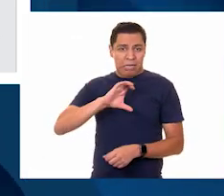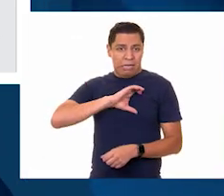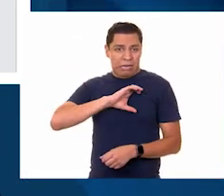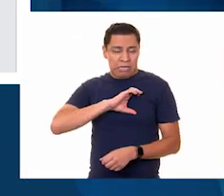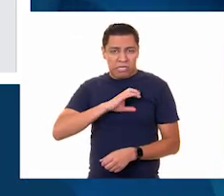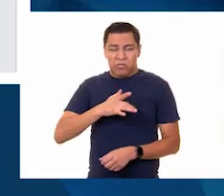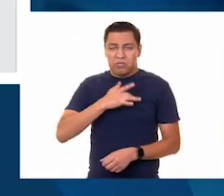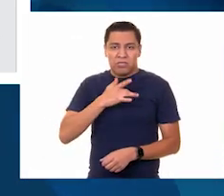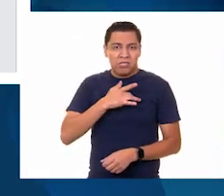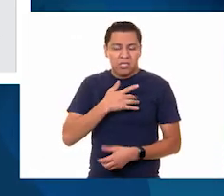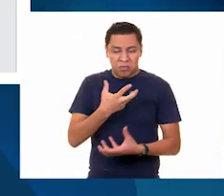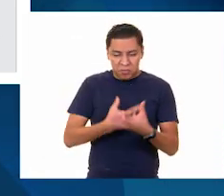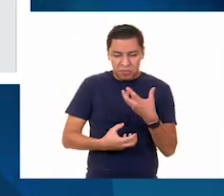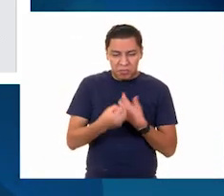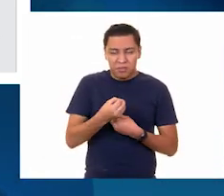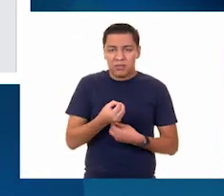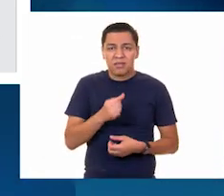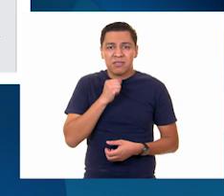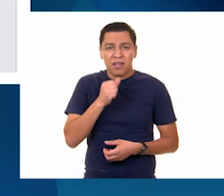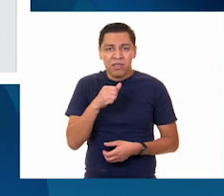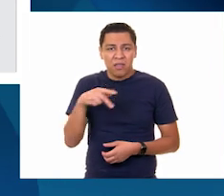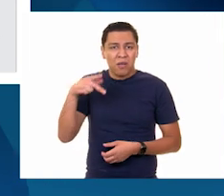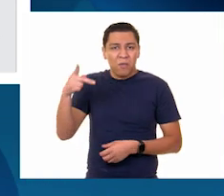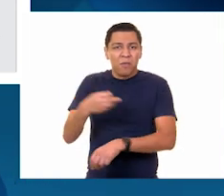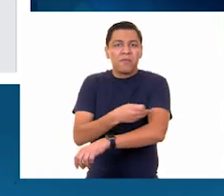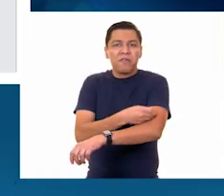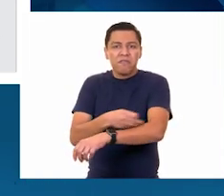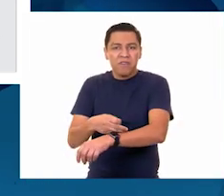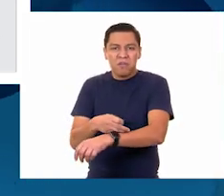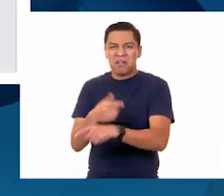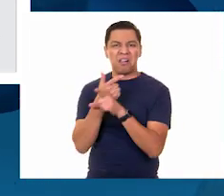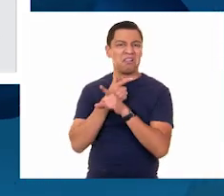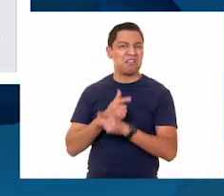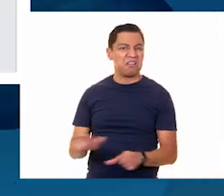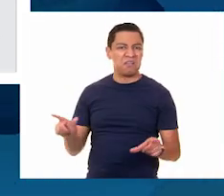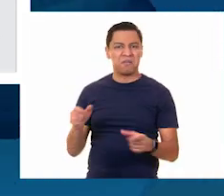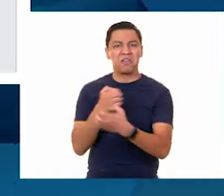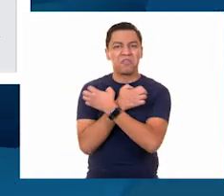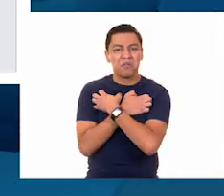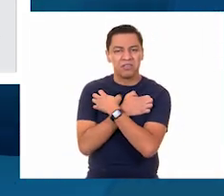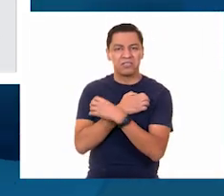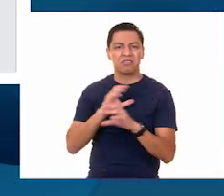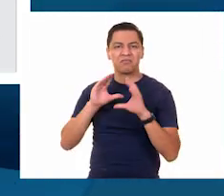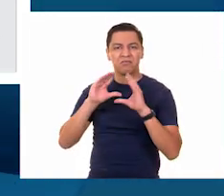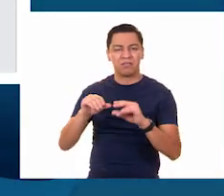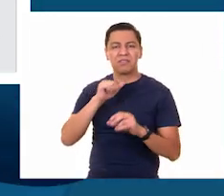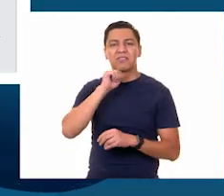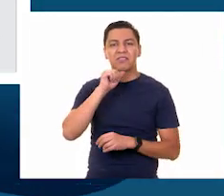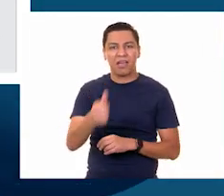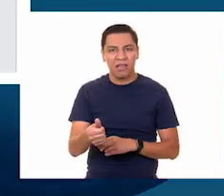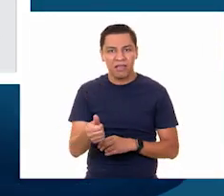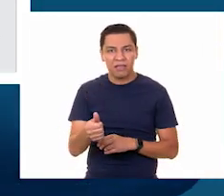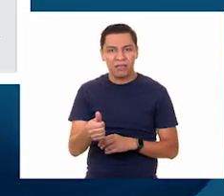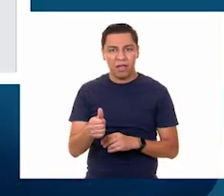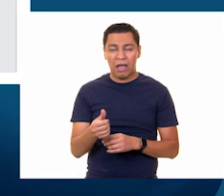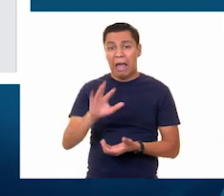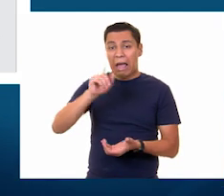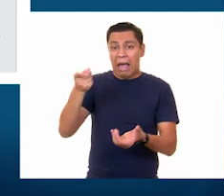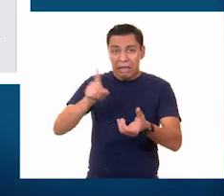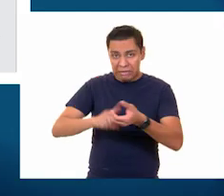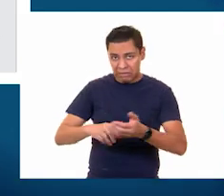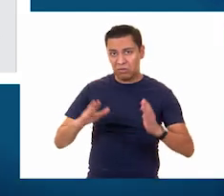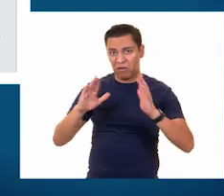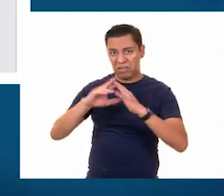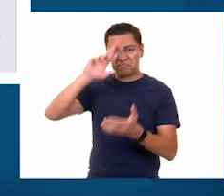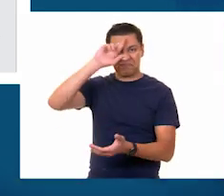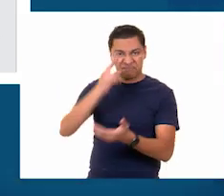o empatía, la educación familiar permisiva y el comportamiento agresivo del menor, la violencia intrafamiliar